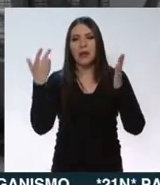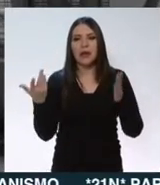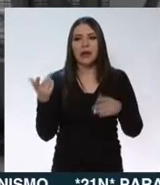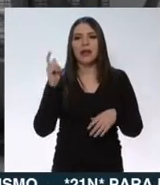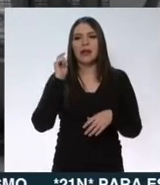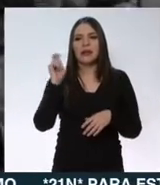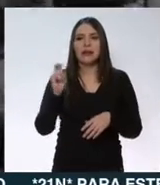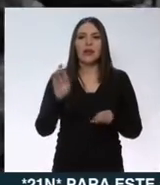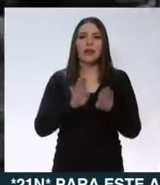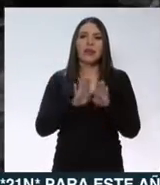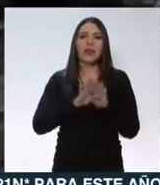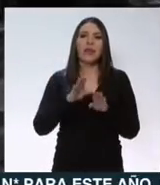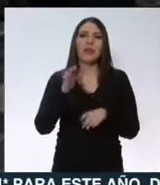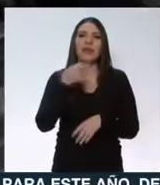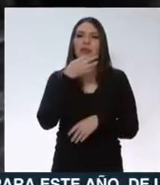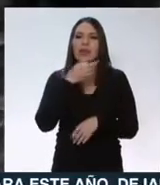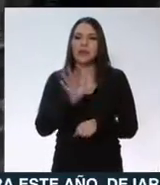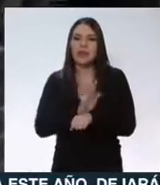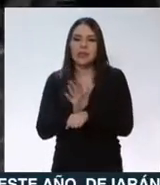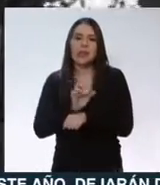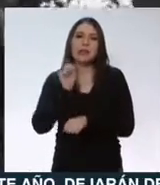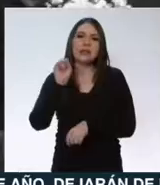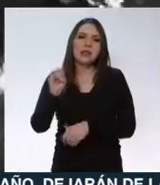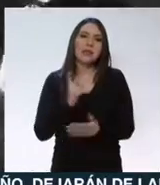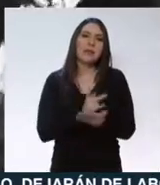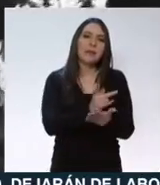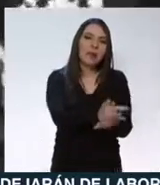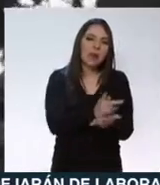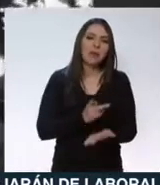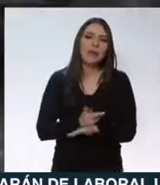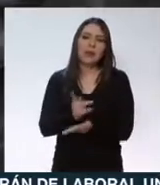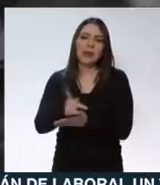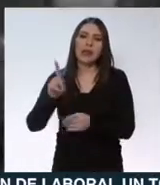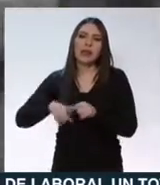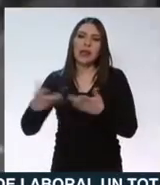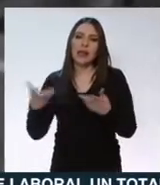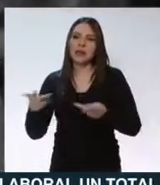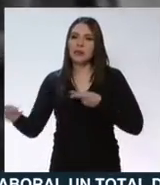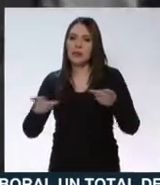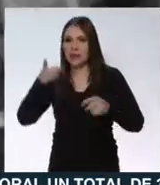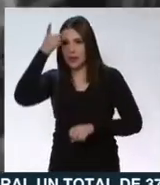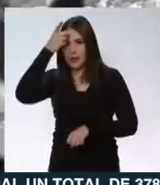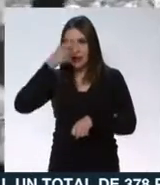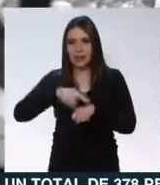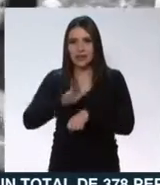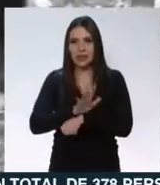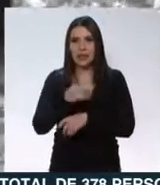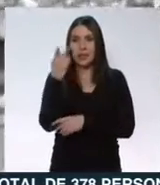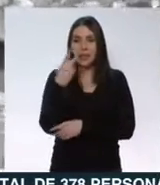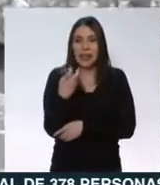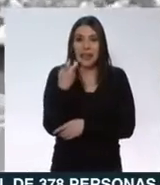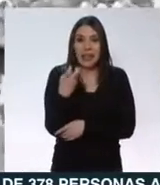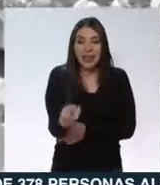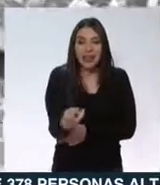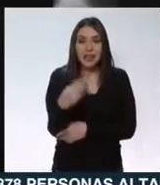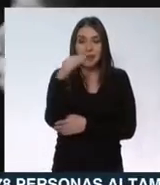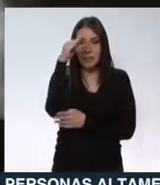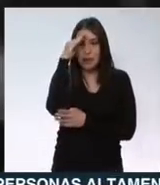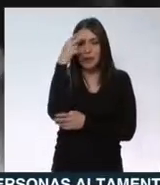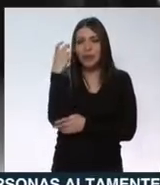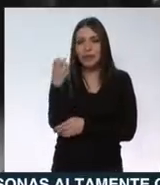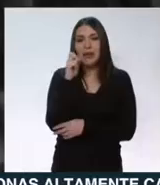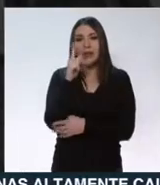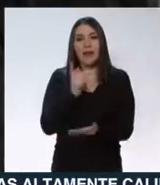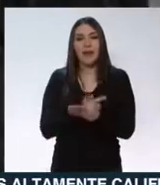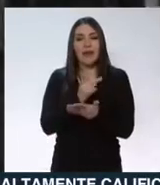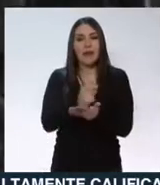en festivales y que tendría premios viniendo de quien venía y quien la estaba haciendo, pero no esto que pasó, que fue la